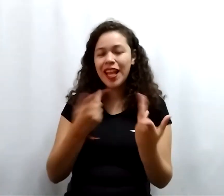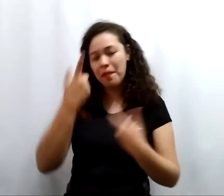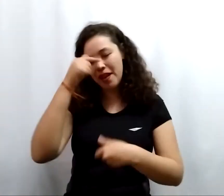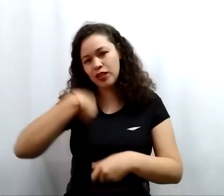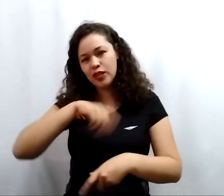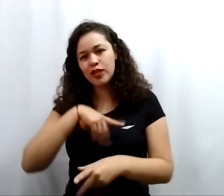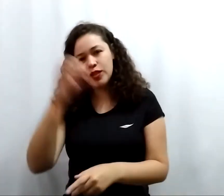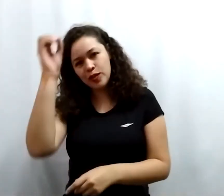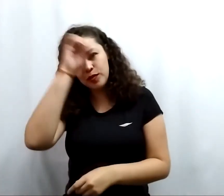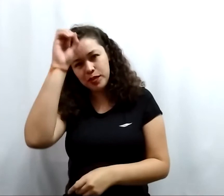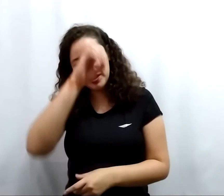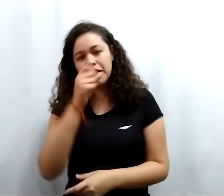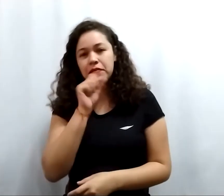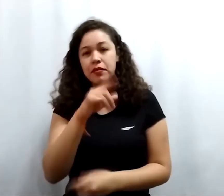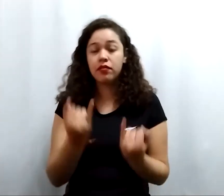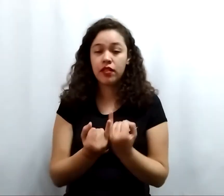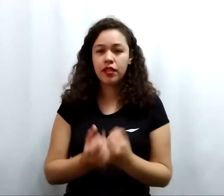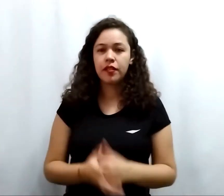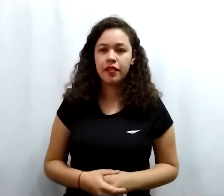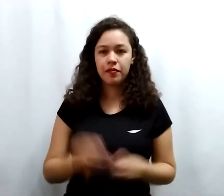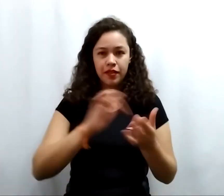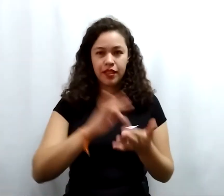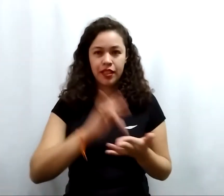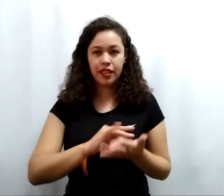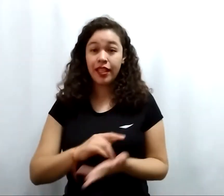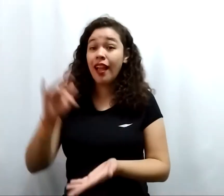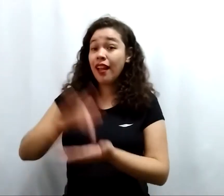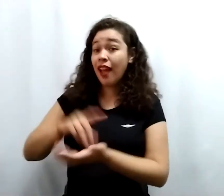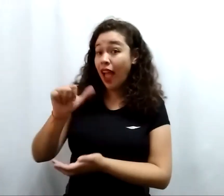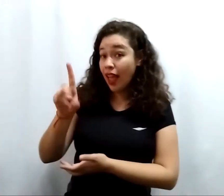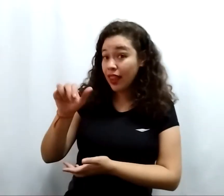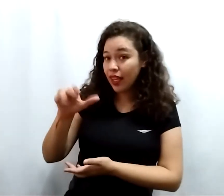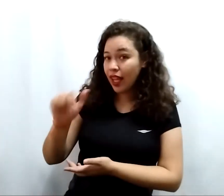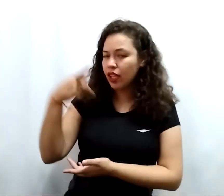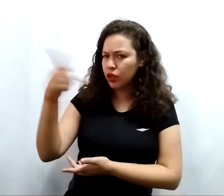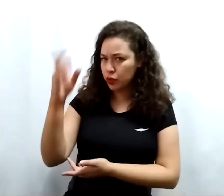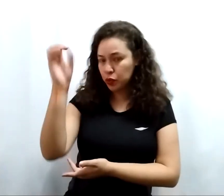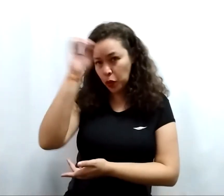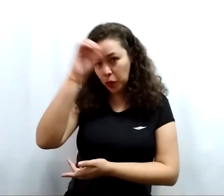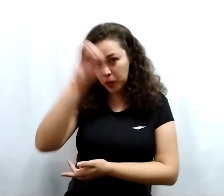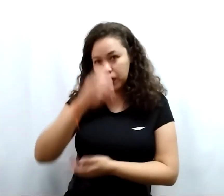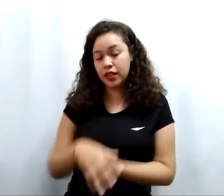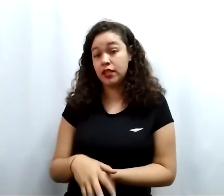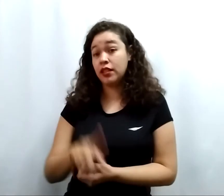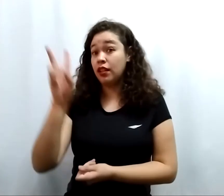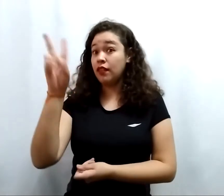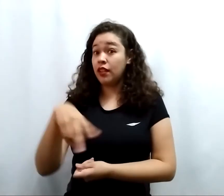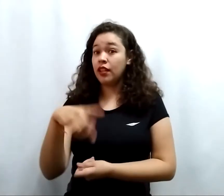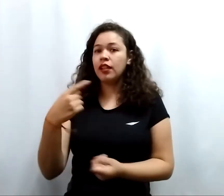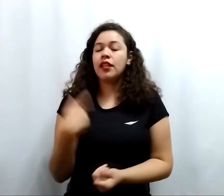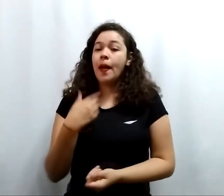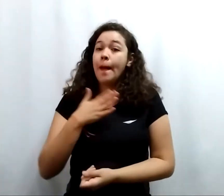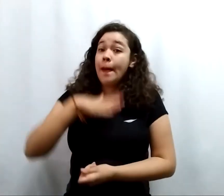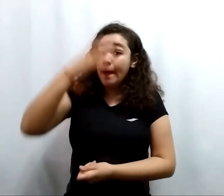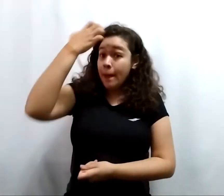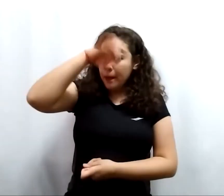aportaciones también. Muchas bien, gracias. Gracias, Adriana, por tu aportación. He de decirte que dentro de mi experiencia que